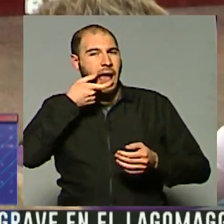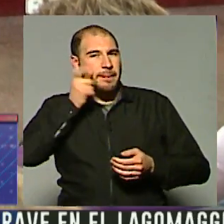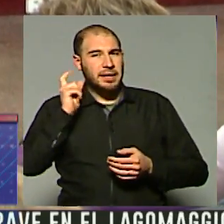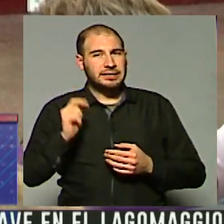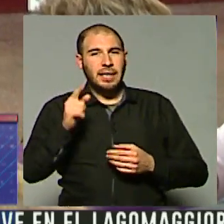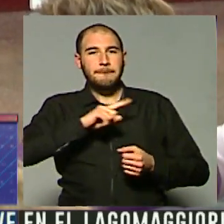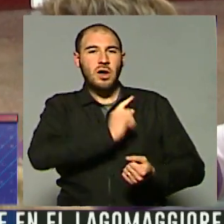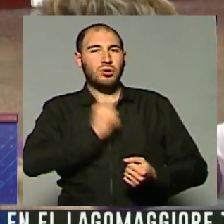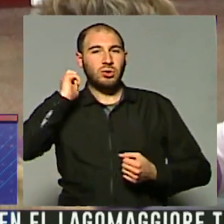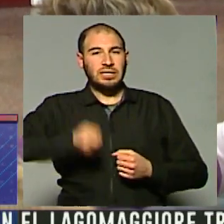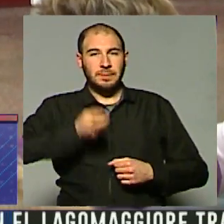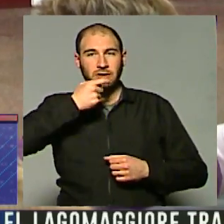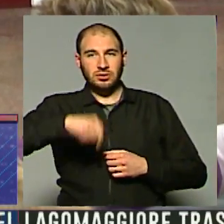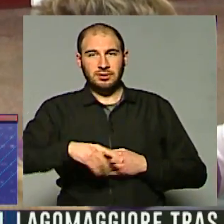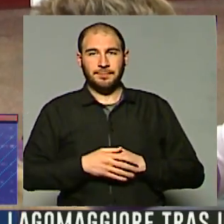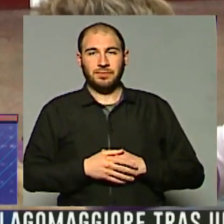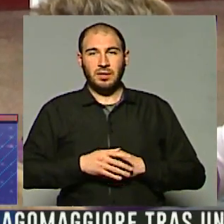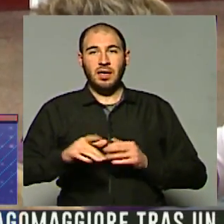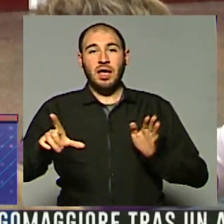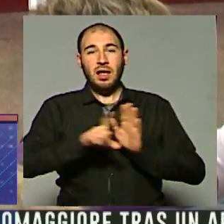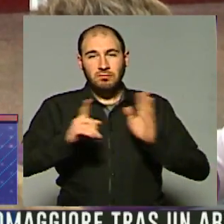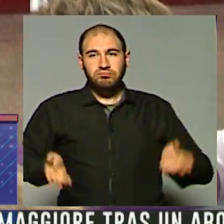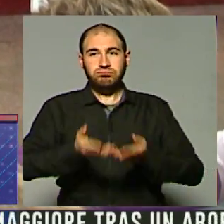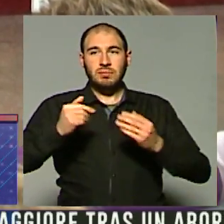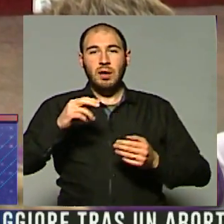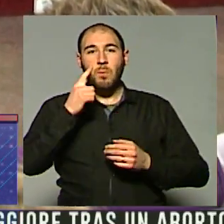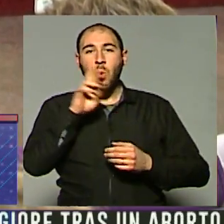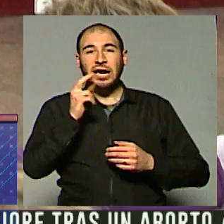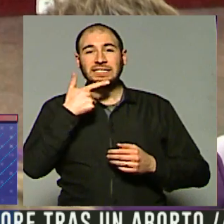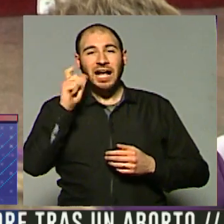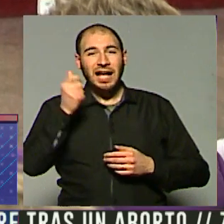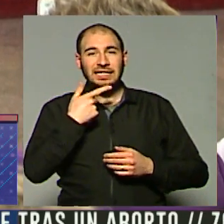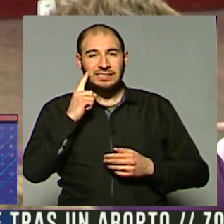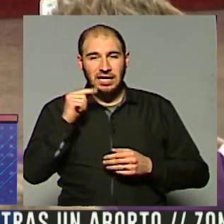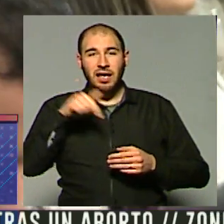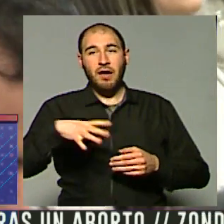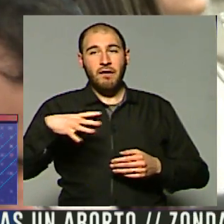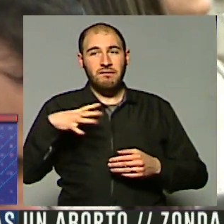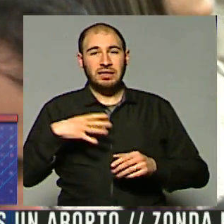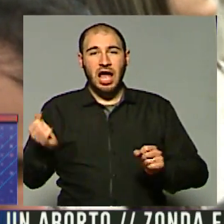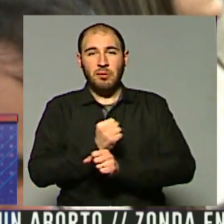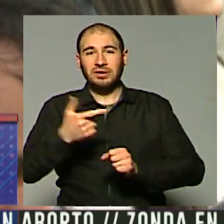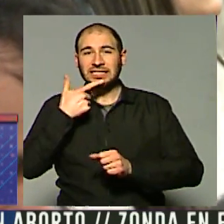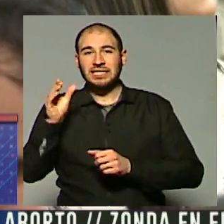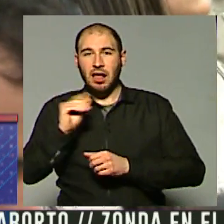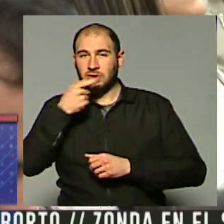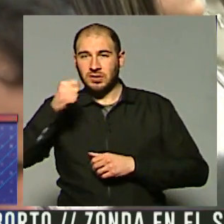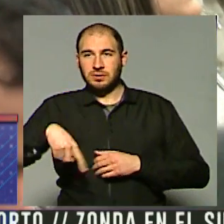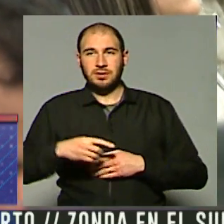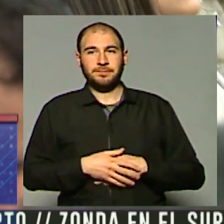en el Poder Judicial de Mendoza. La norma impulsada por Anabel Fernández Sagasti todavía tiene pendiente la sanción en el Senado